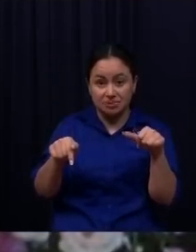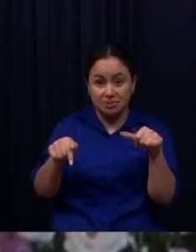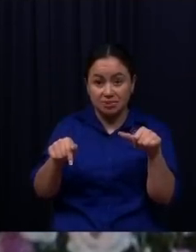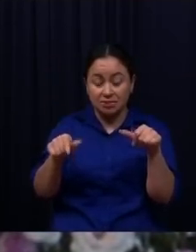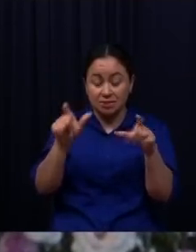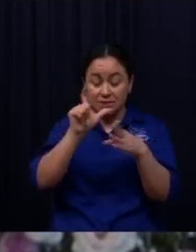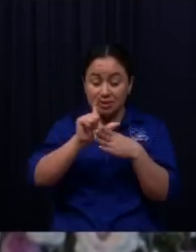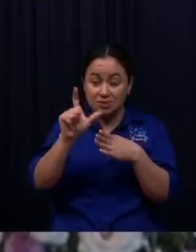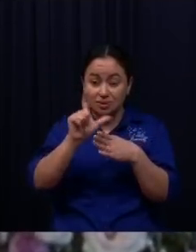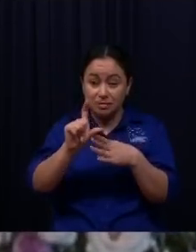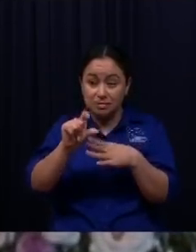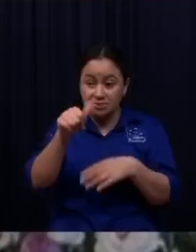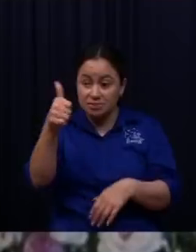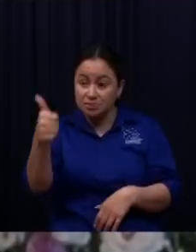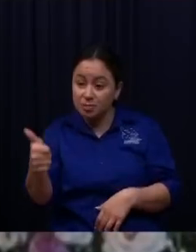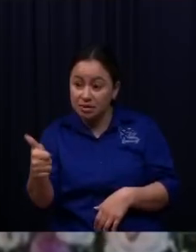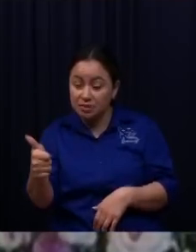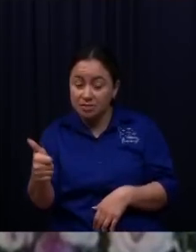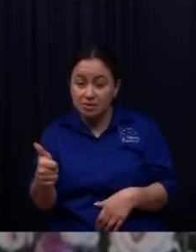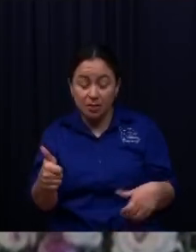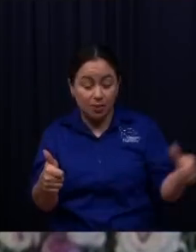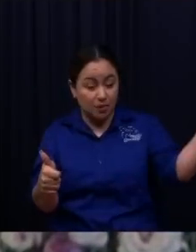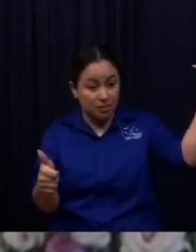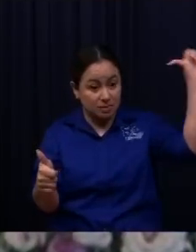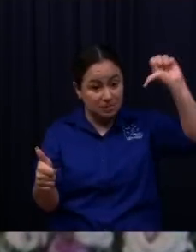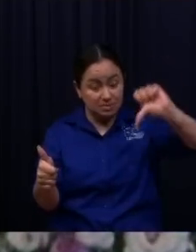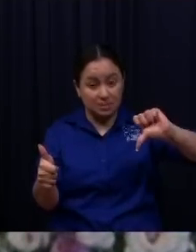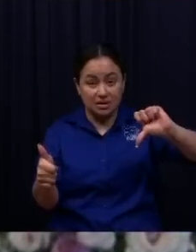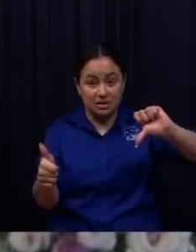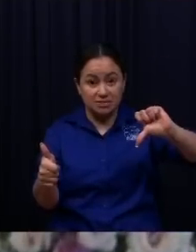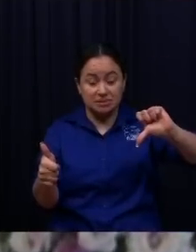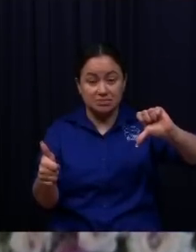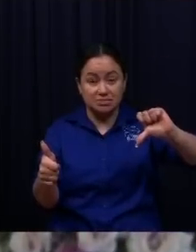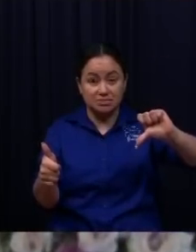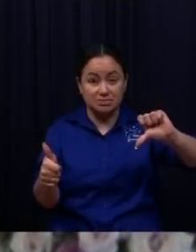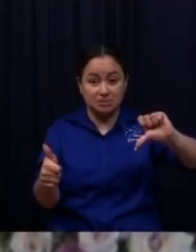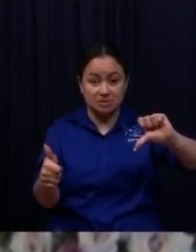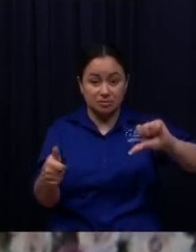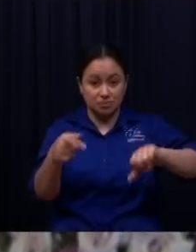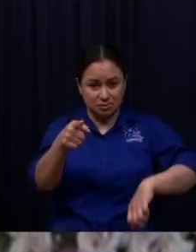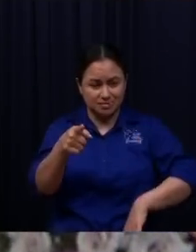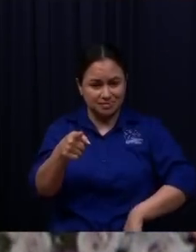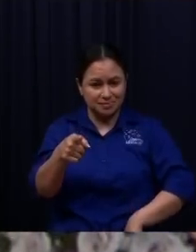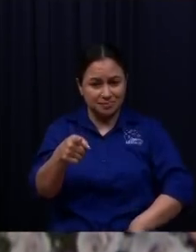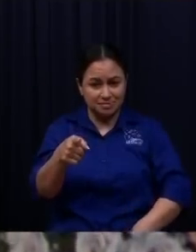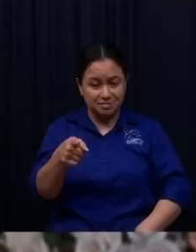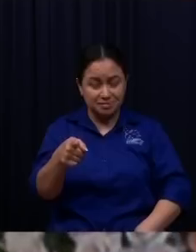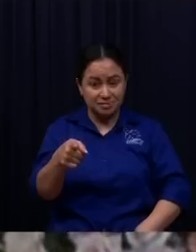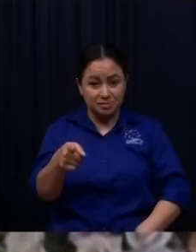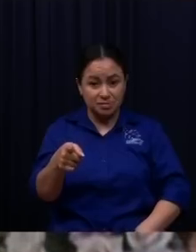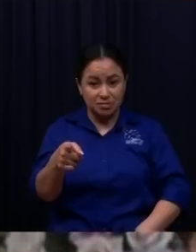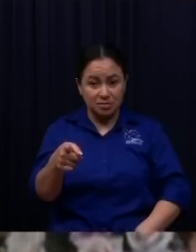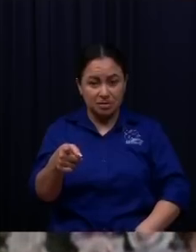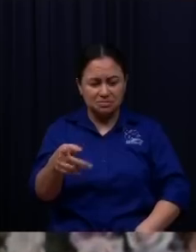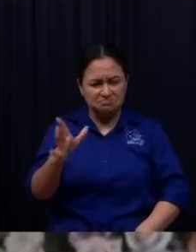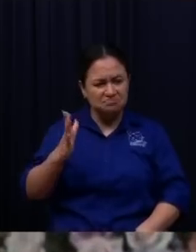¿sí o no? ¿Te podría poner ejemplos? Usted a mí, porque usted me dijo amén.